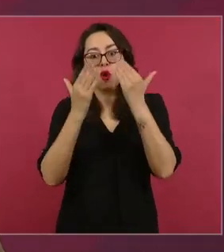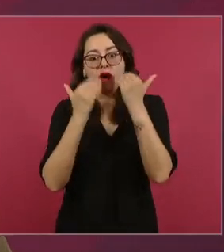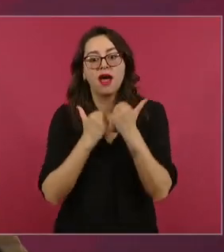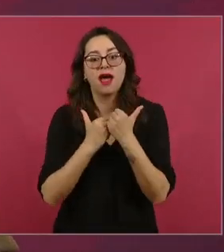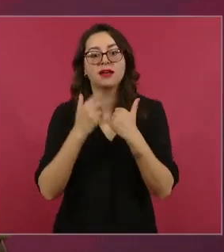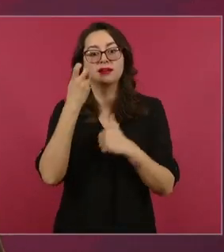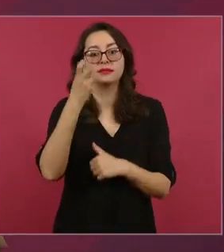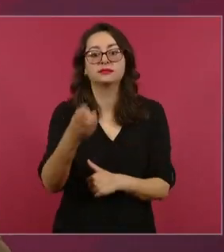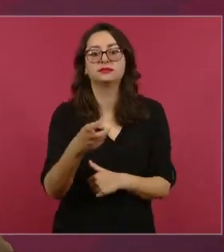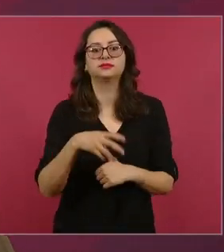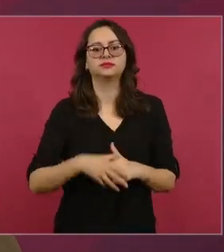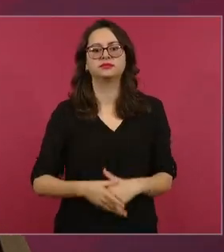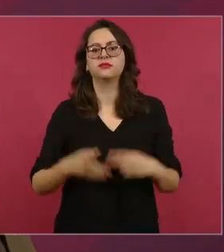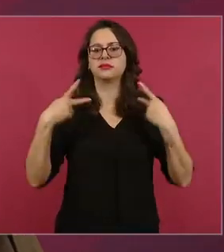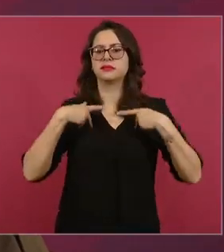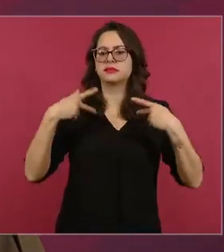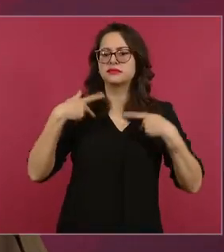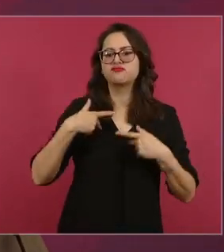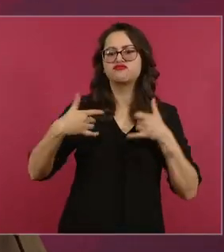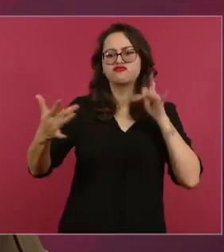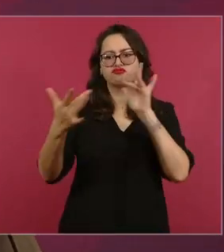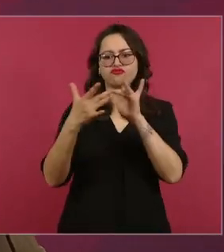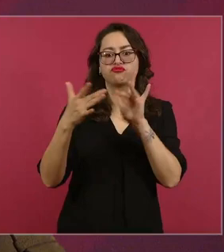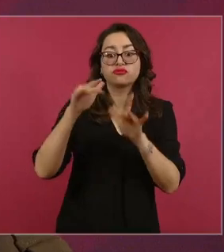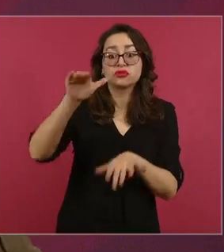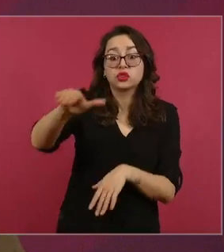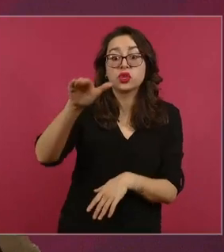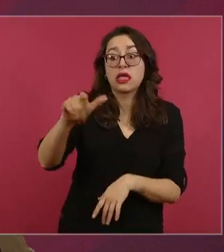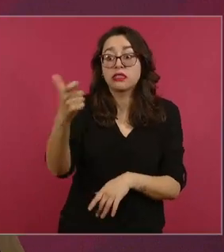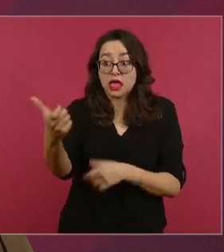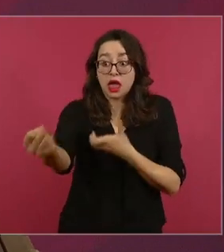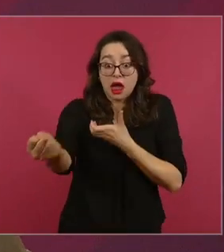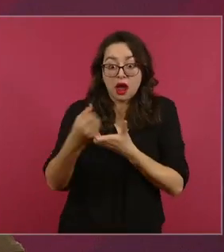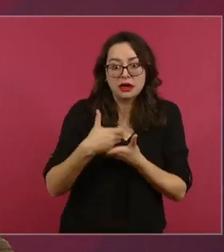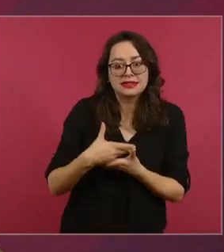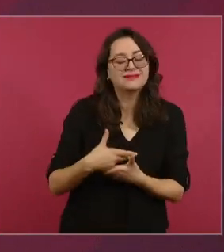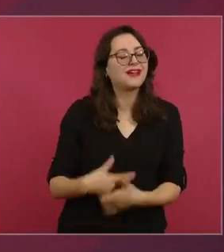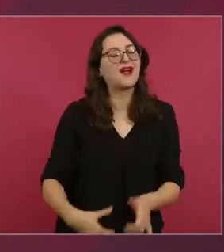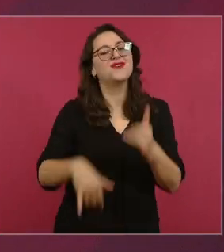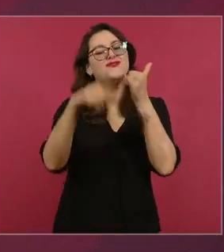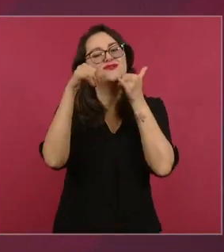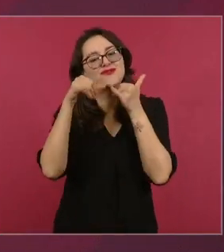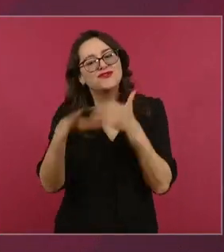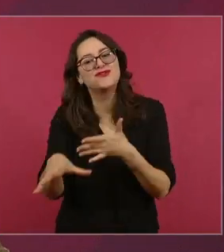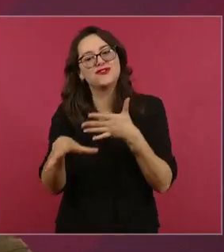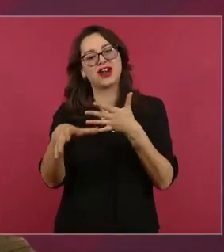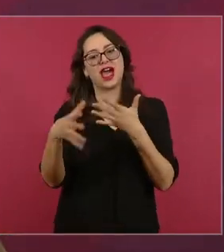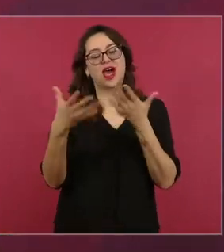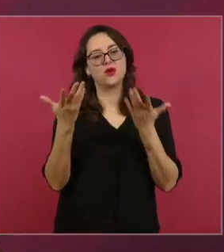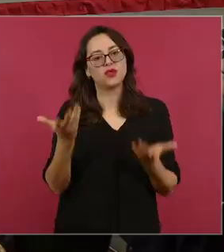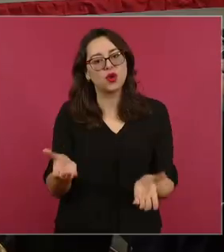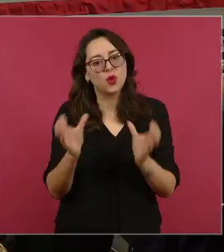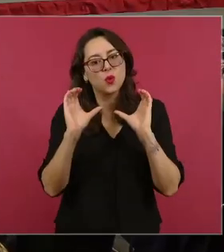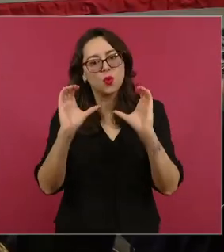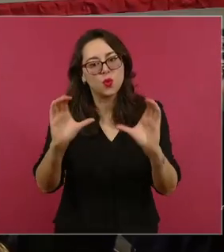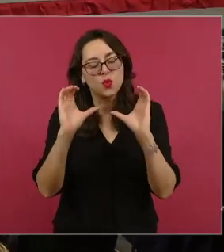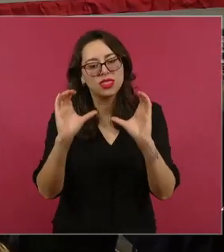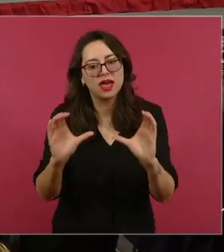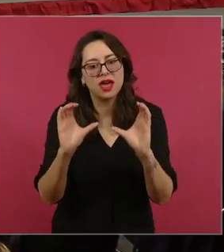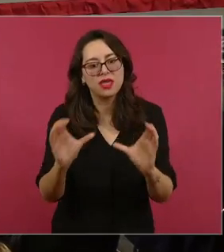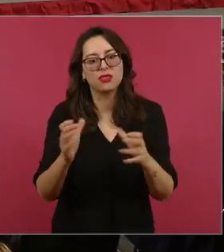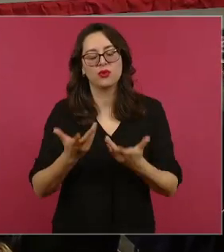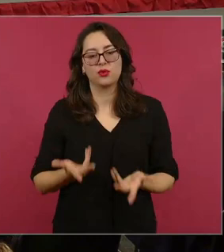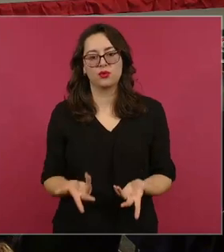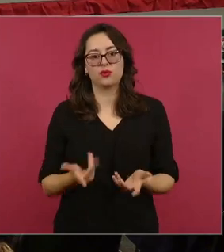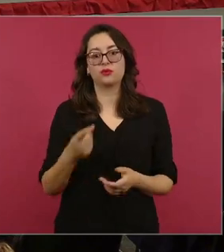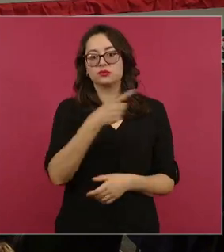dinero o que se le deposite en una cuenta, sin lugar a dudas se trata de un intento de estafa.